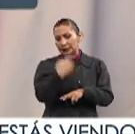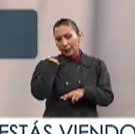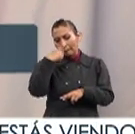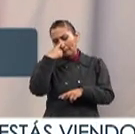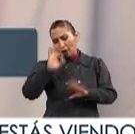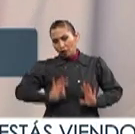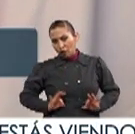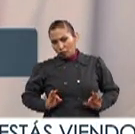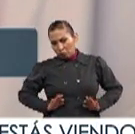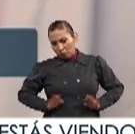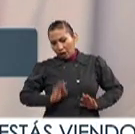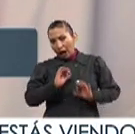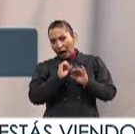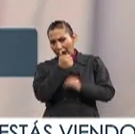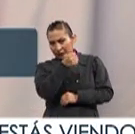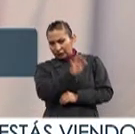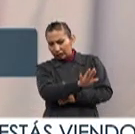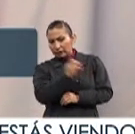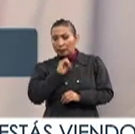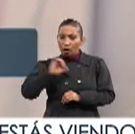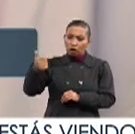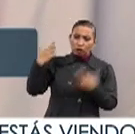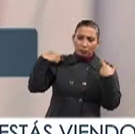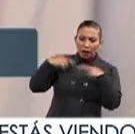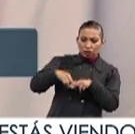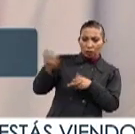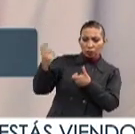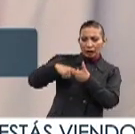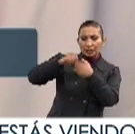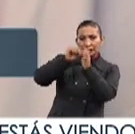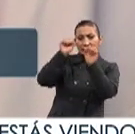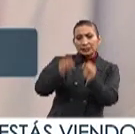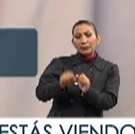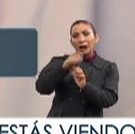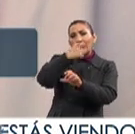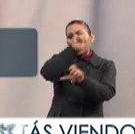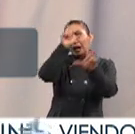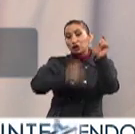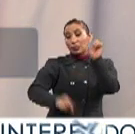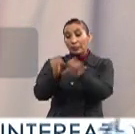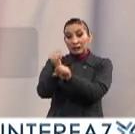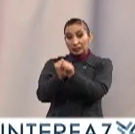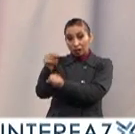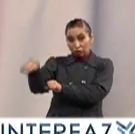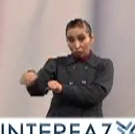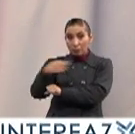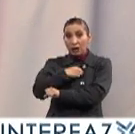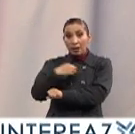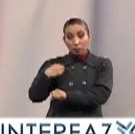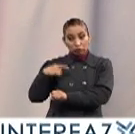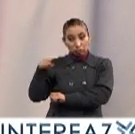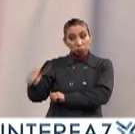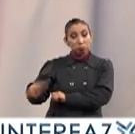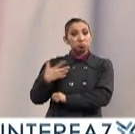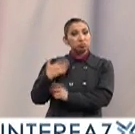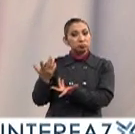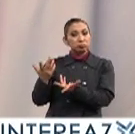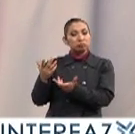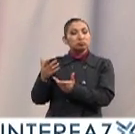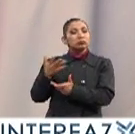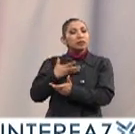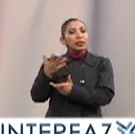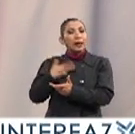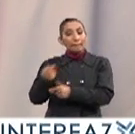perfil. Tenemos también maestros que pertenecen al Sistema Nacional de Investigadores, que pertenecen